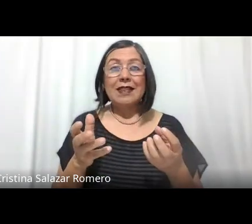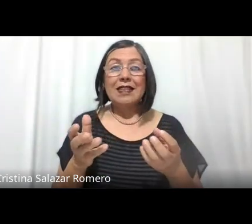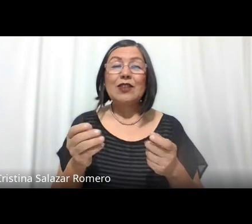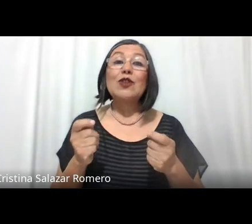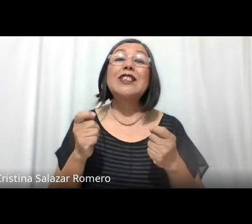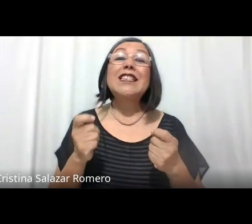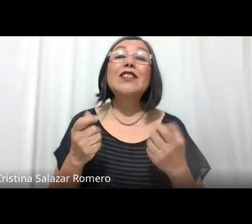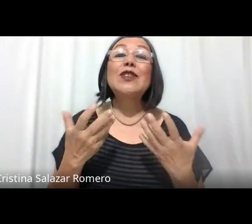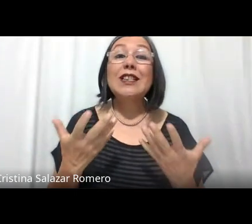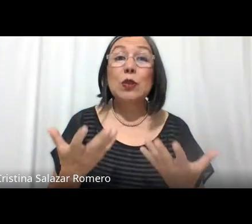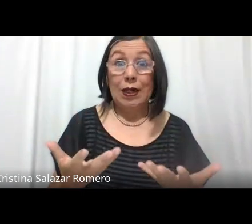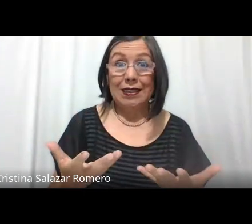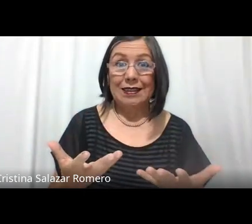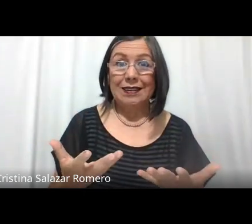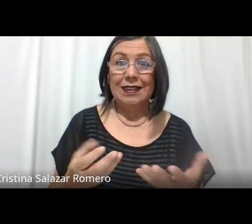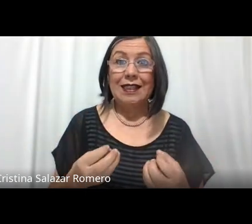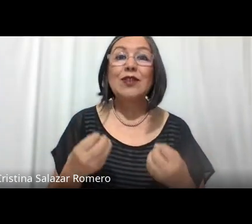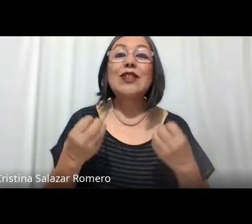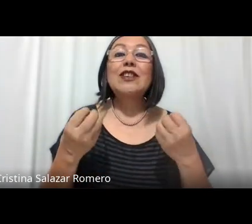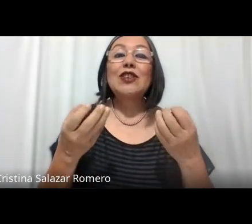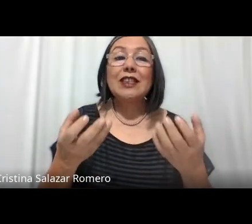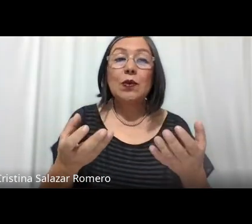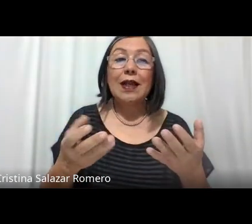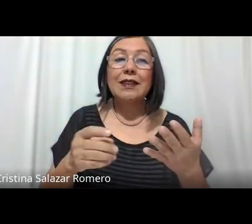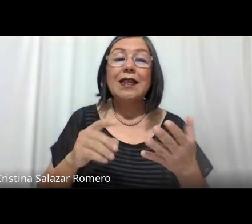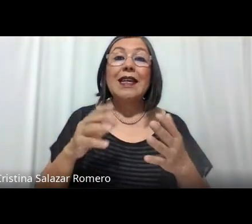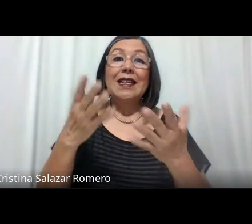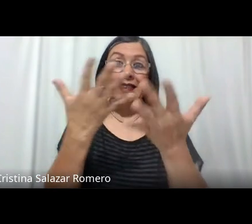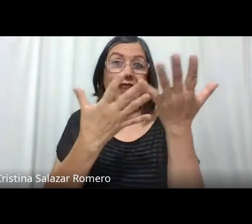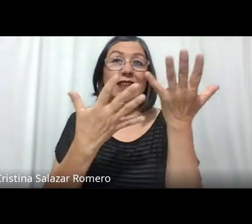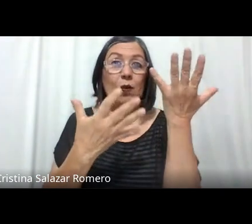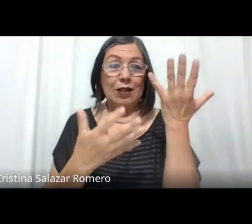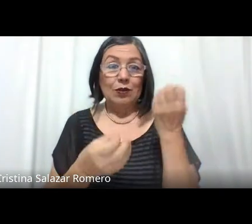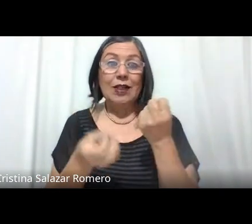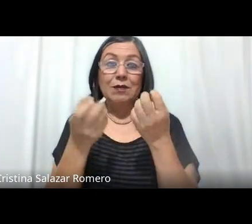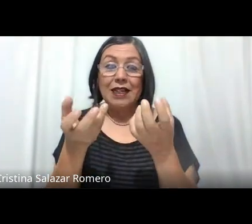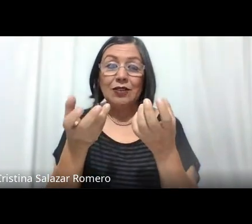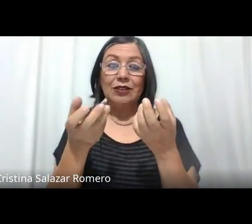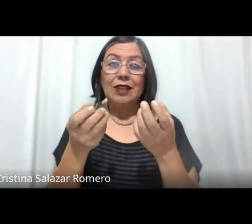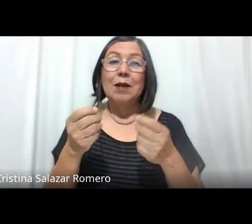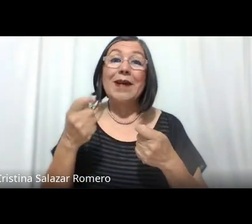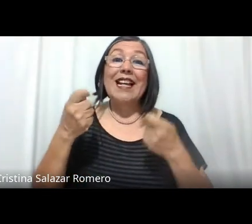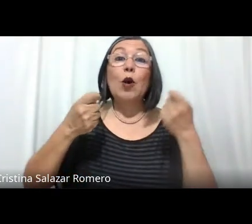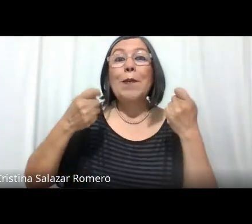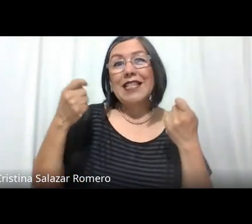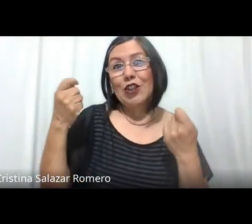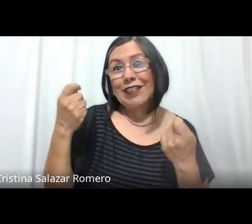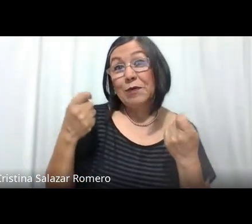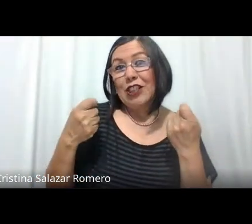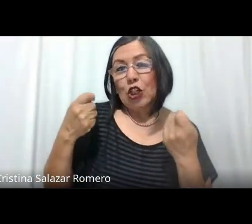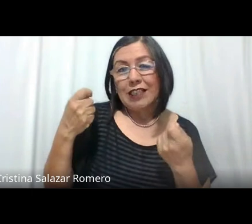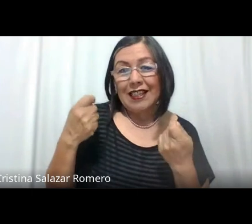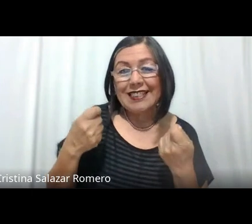de señas son signos gestuales, ¿sí? Y estos signos gestuales están articulados con las manos, van acompañados